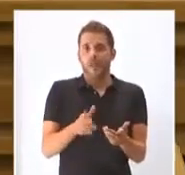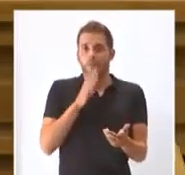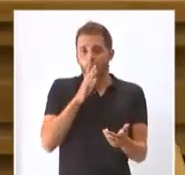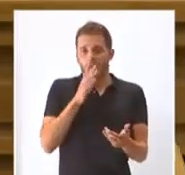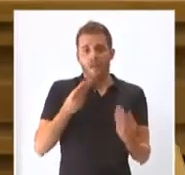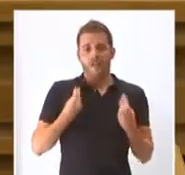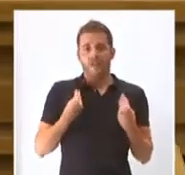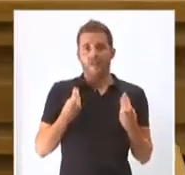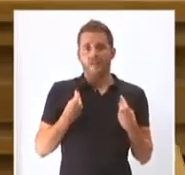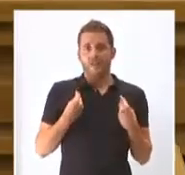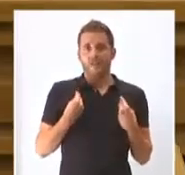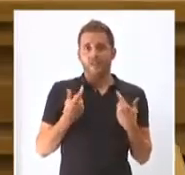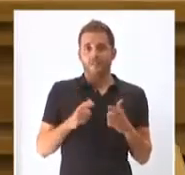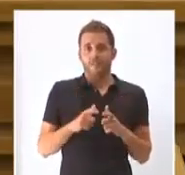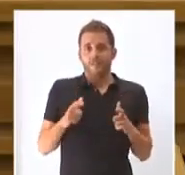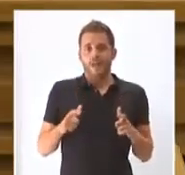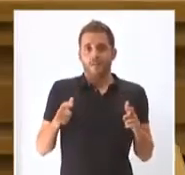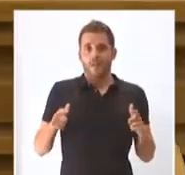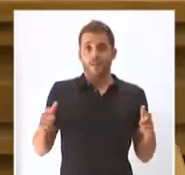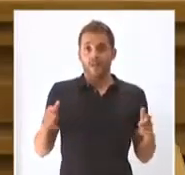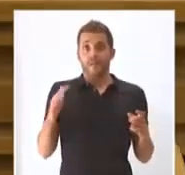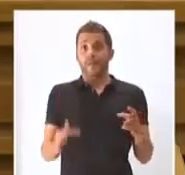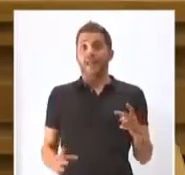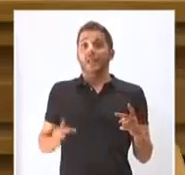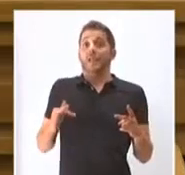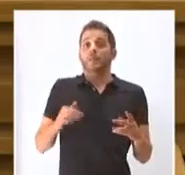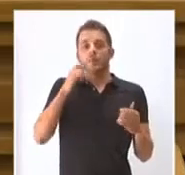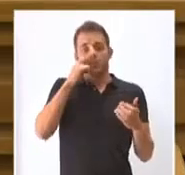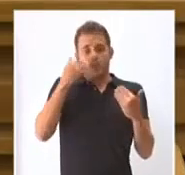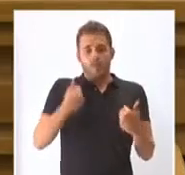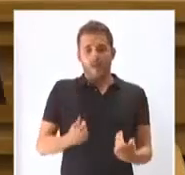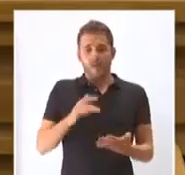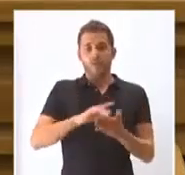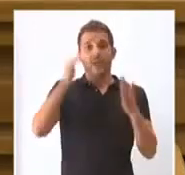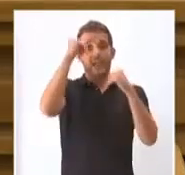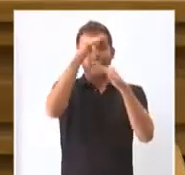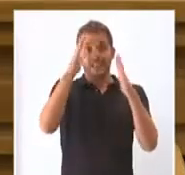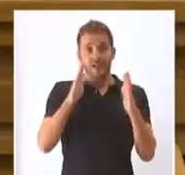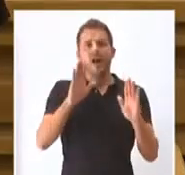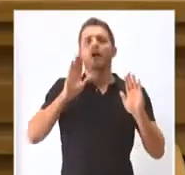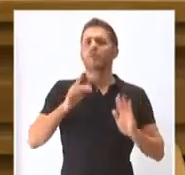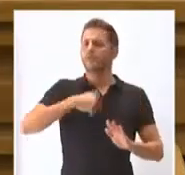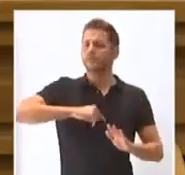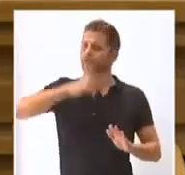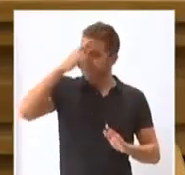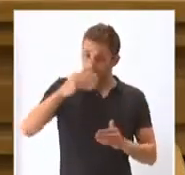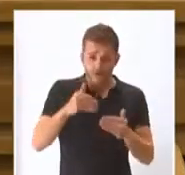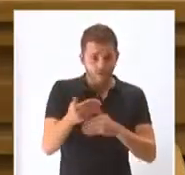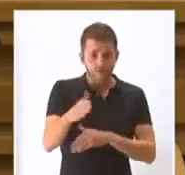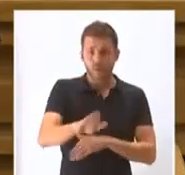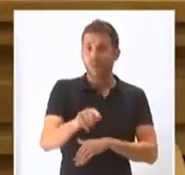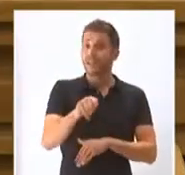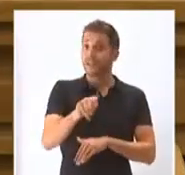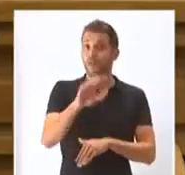vida con la humanidad de atender a la gente aunque sepamos que va a fallecer que eso no pasa en todos los